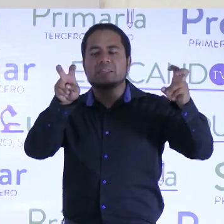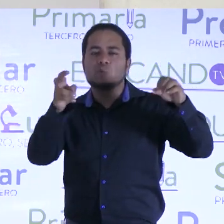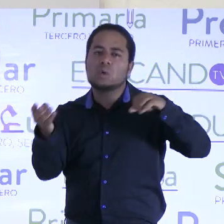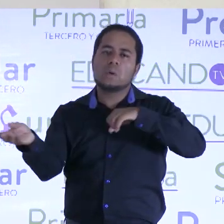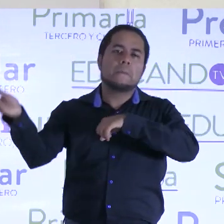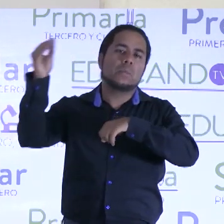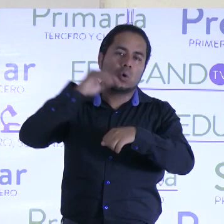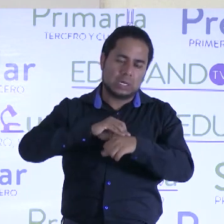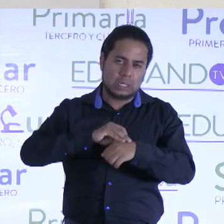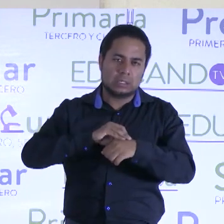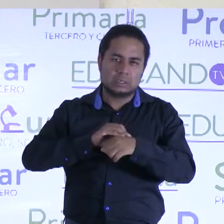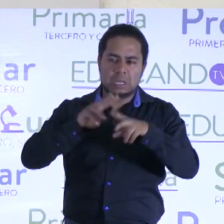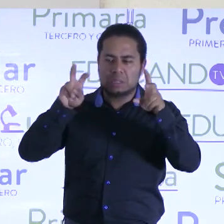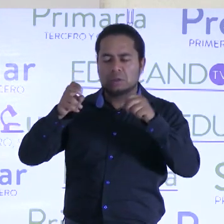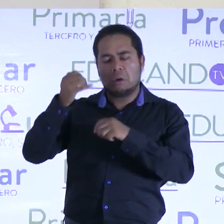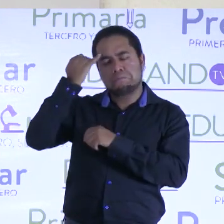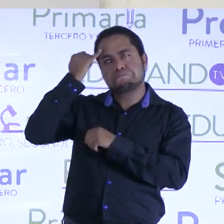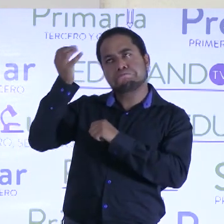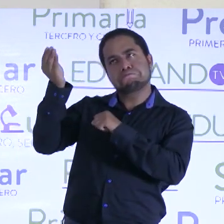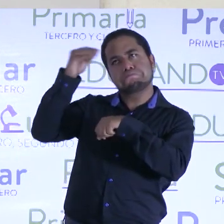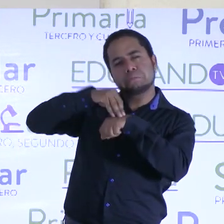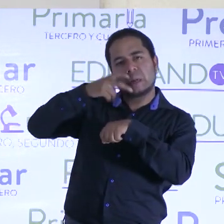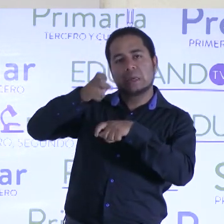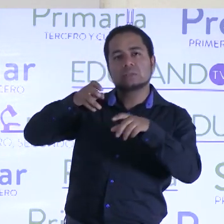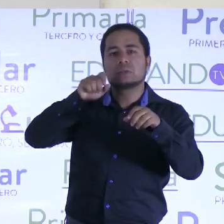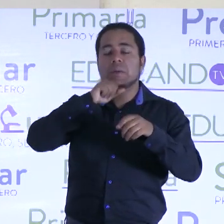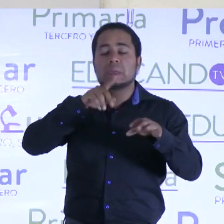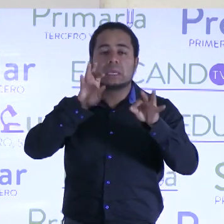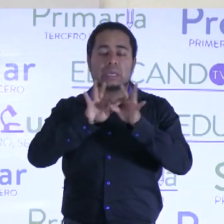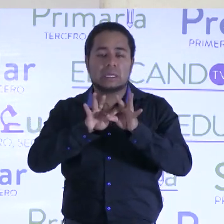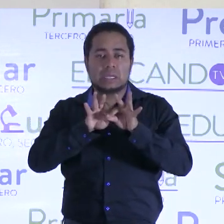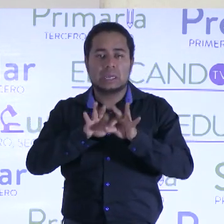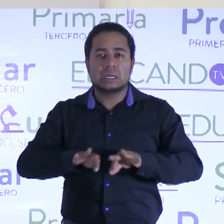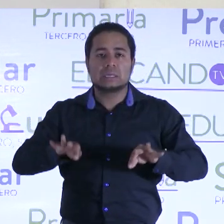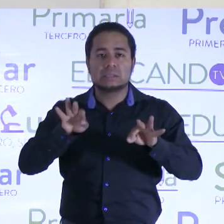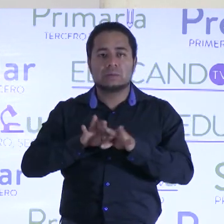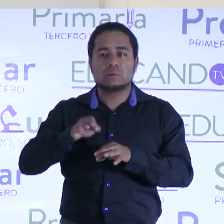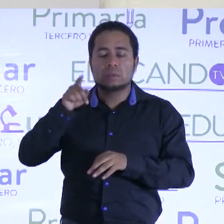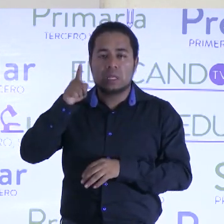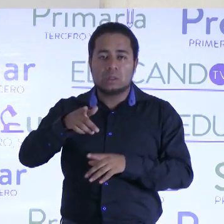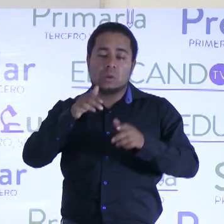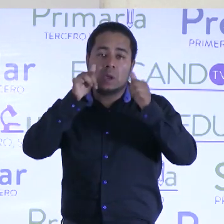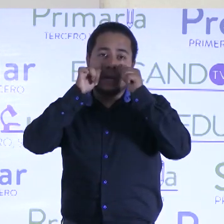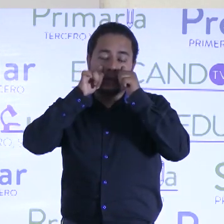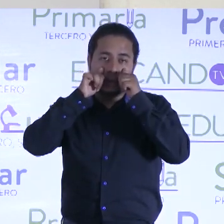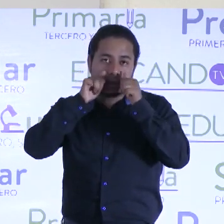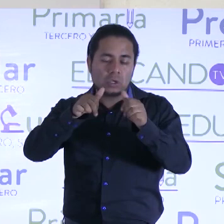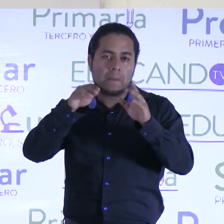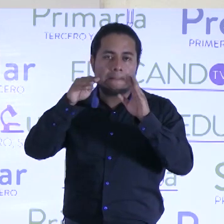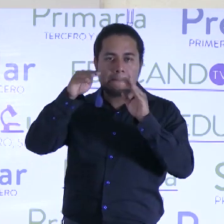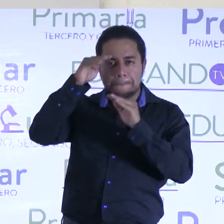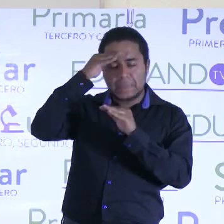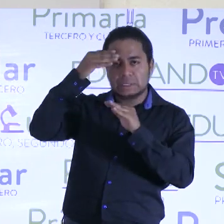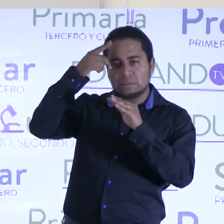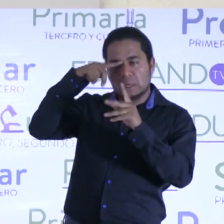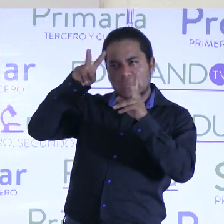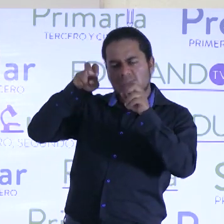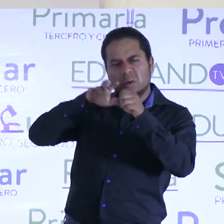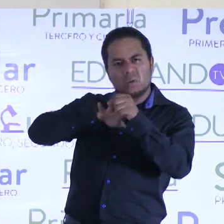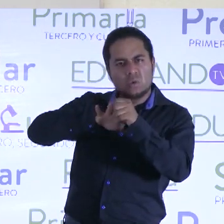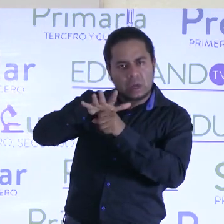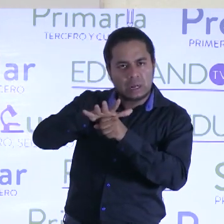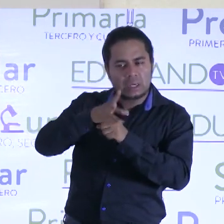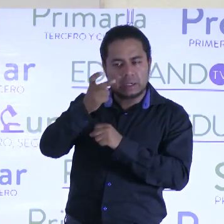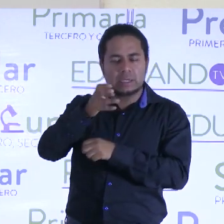título. Este título es muy importante que tú lo tomes en cuenta, porque te